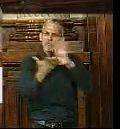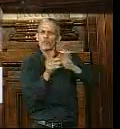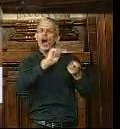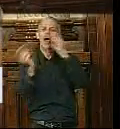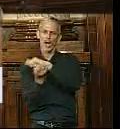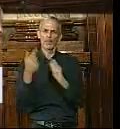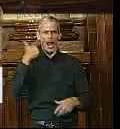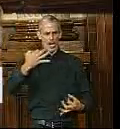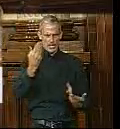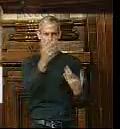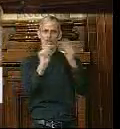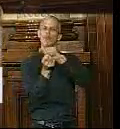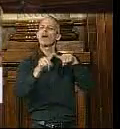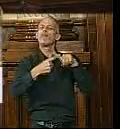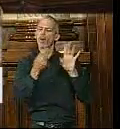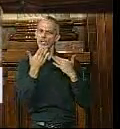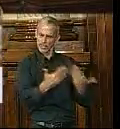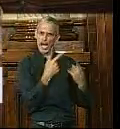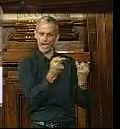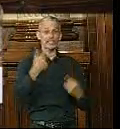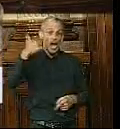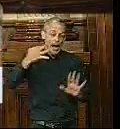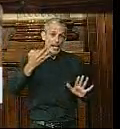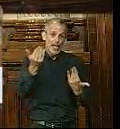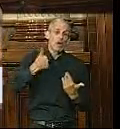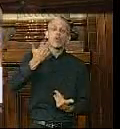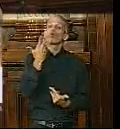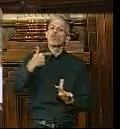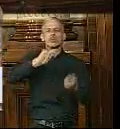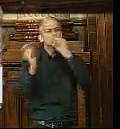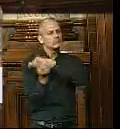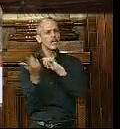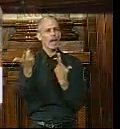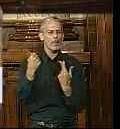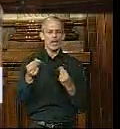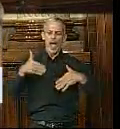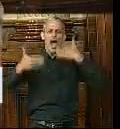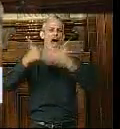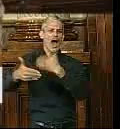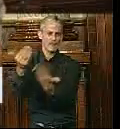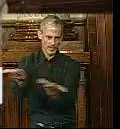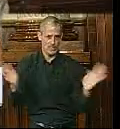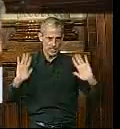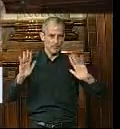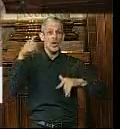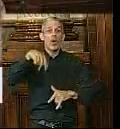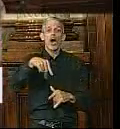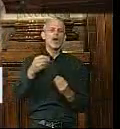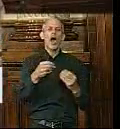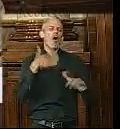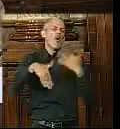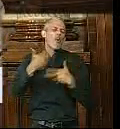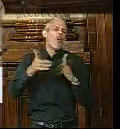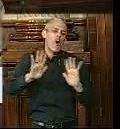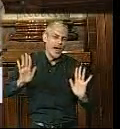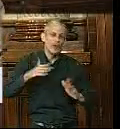de la realidad. Estuvimos hablando de una realidad y de cómo nos gusta transformarla y avanzar y entonces vamos a hacer un juego